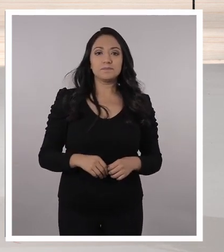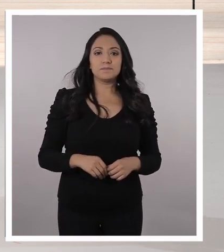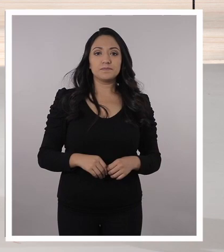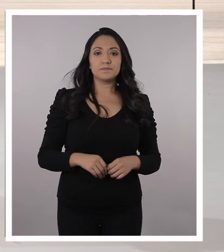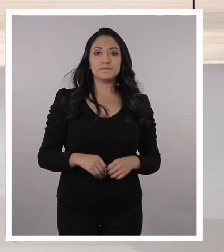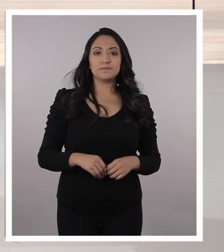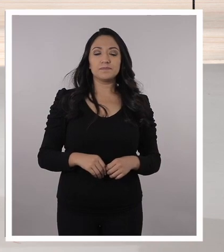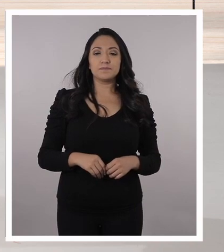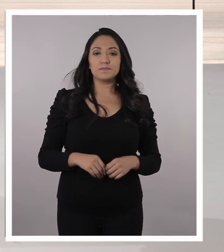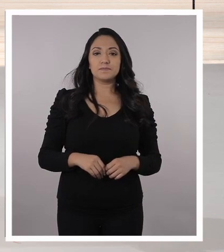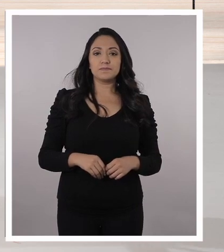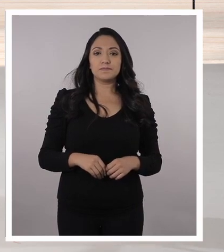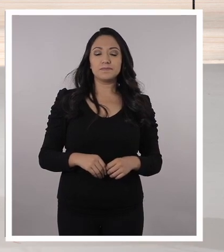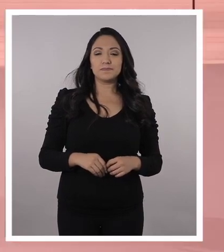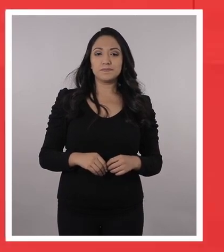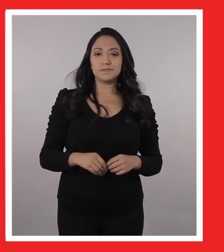ver,